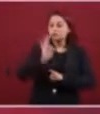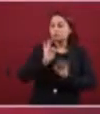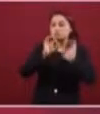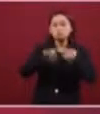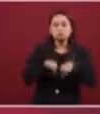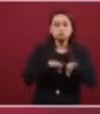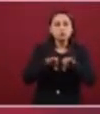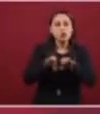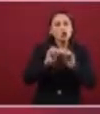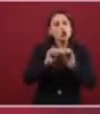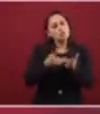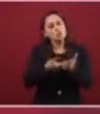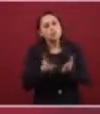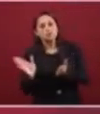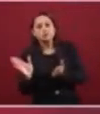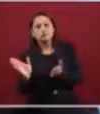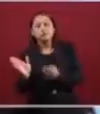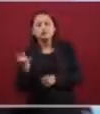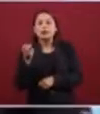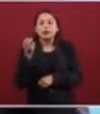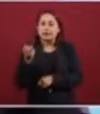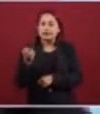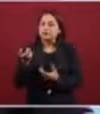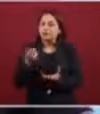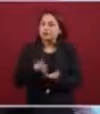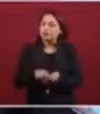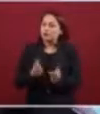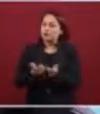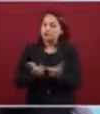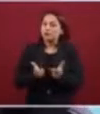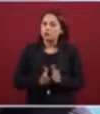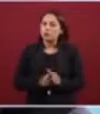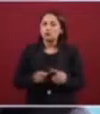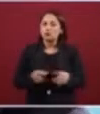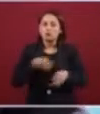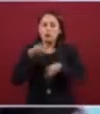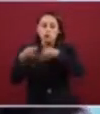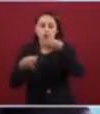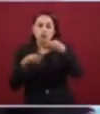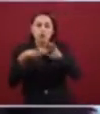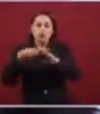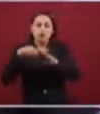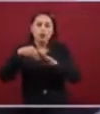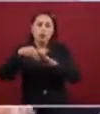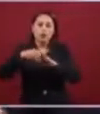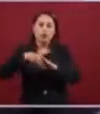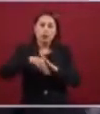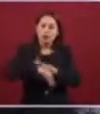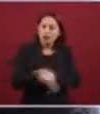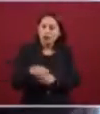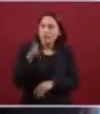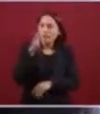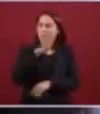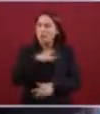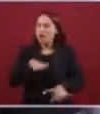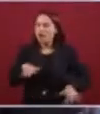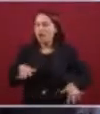eso disminuyó considerablemente la calidad informativa y la calidad del trabajo, por supuesto.